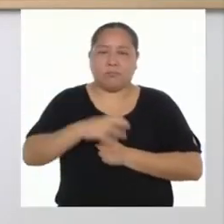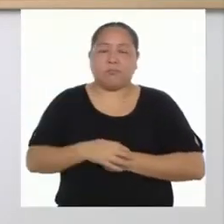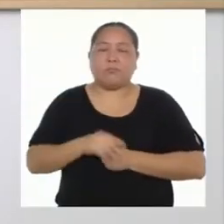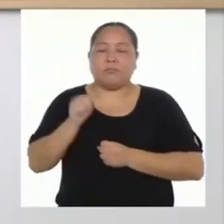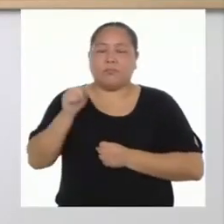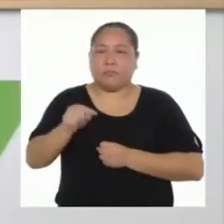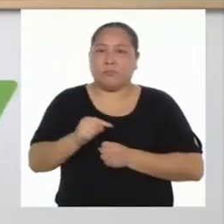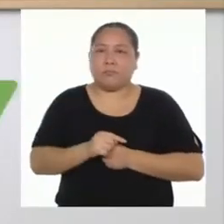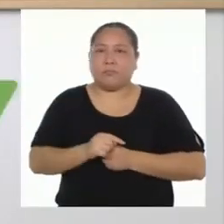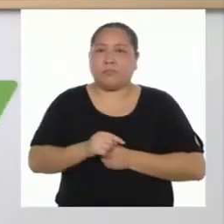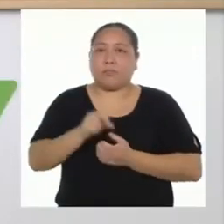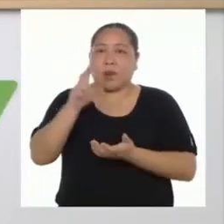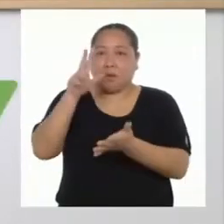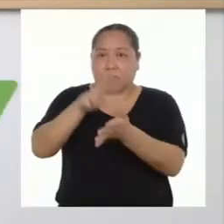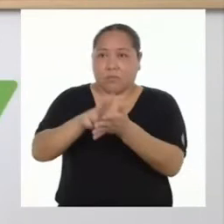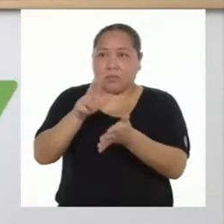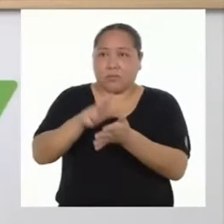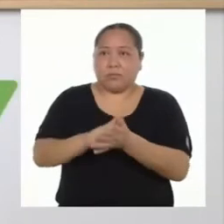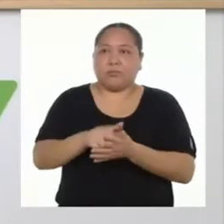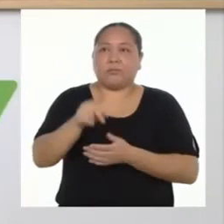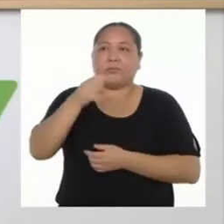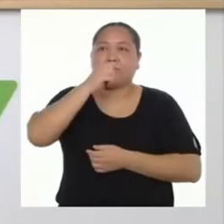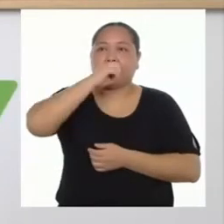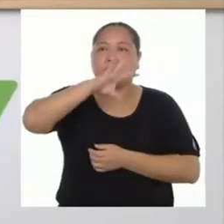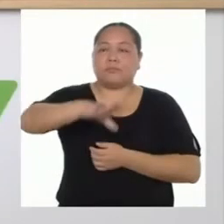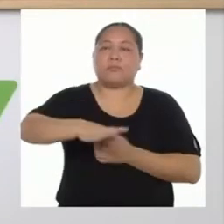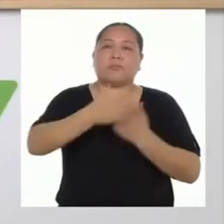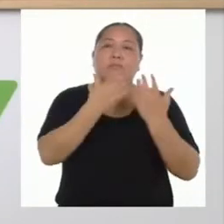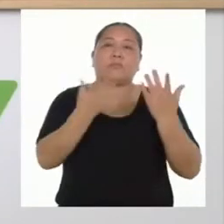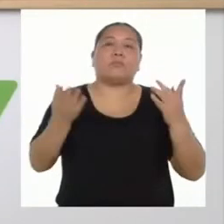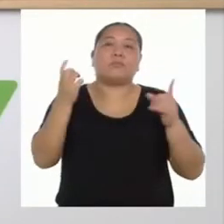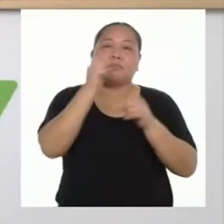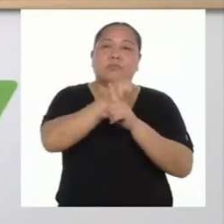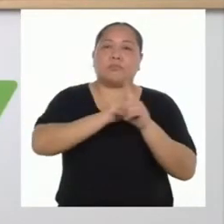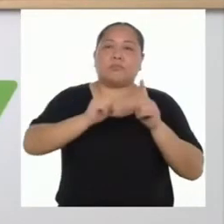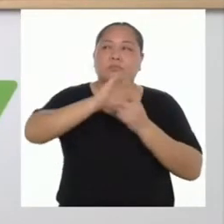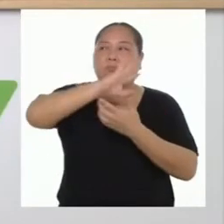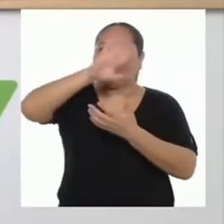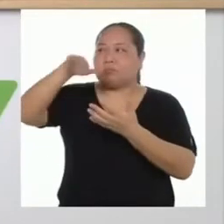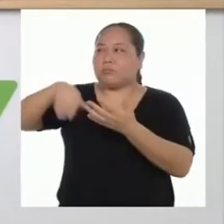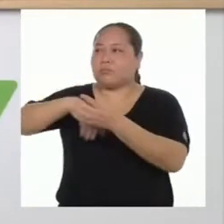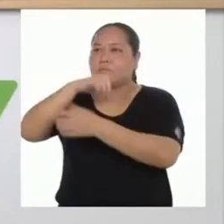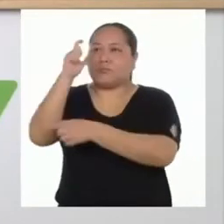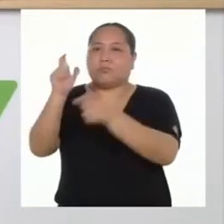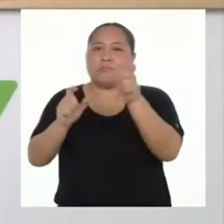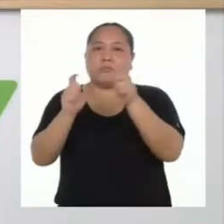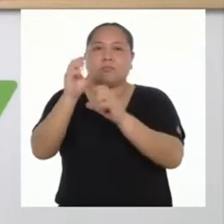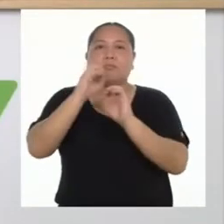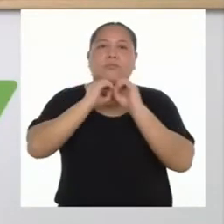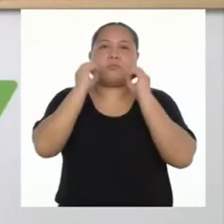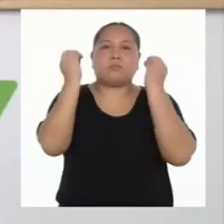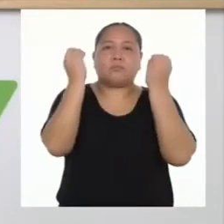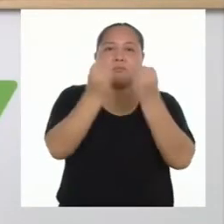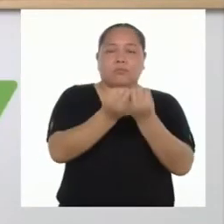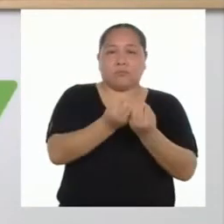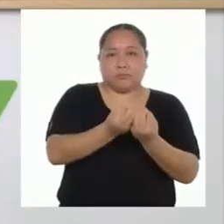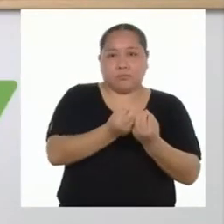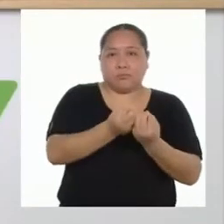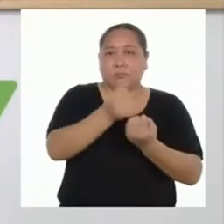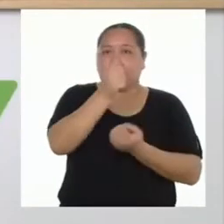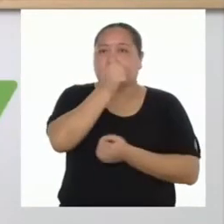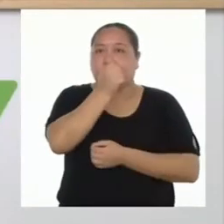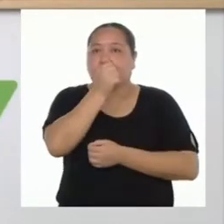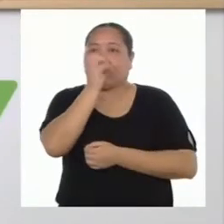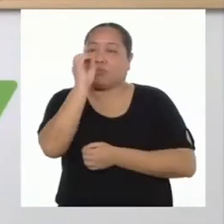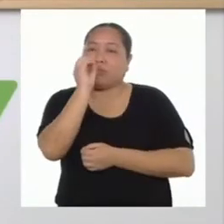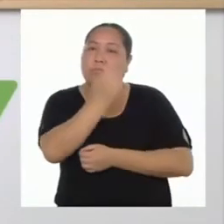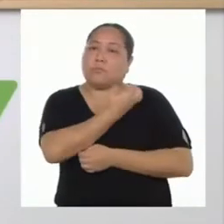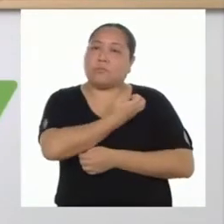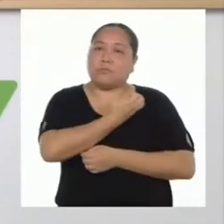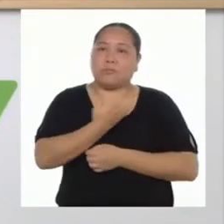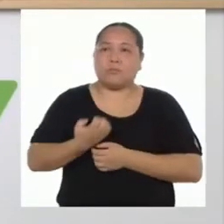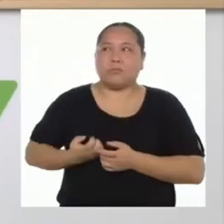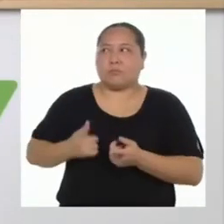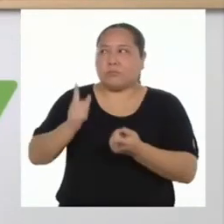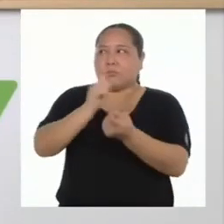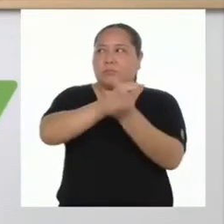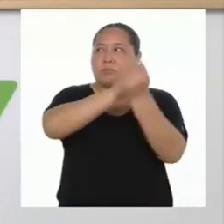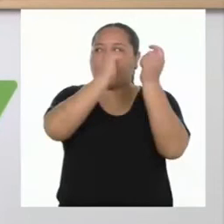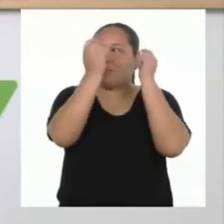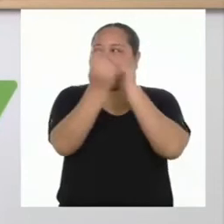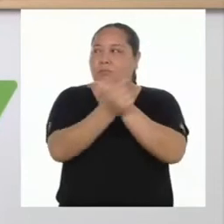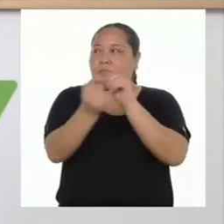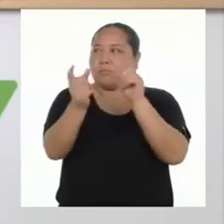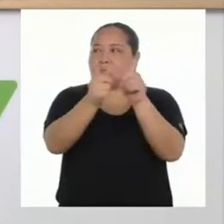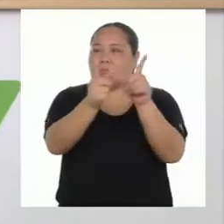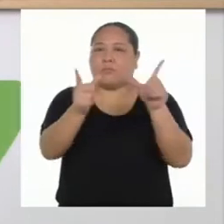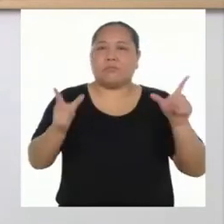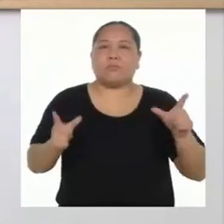Asimismo, mencionar que los actores sociales son todas aquellas personas o instituciones públicas o privadas que transforman el espacio